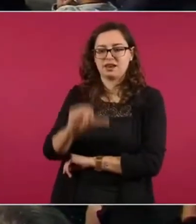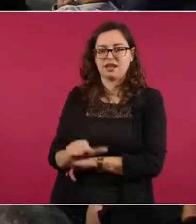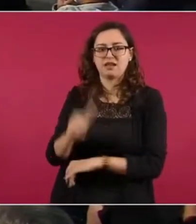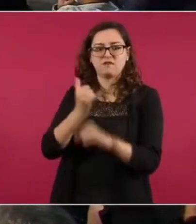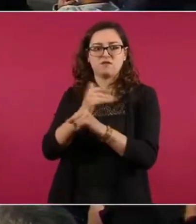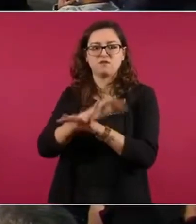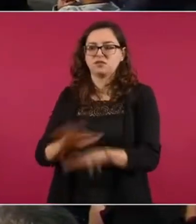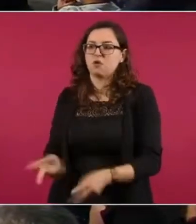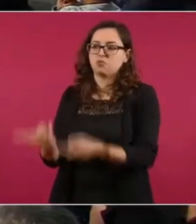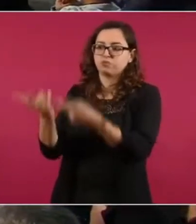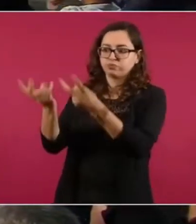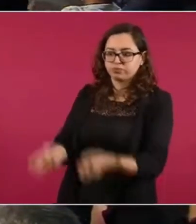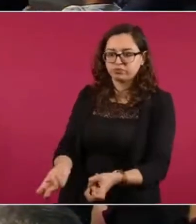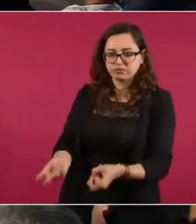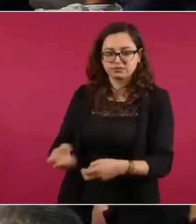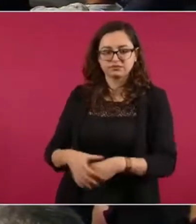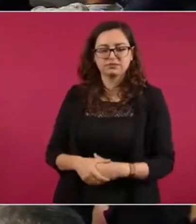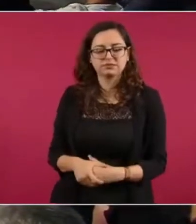a pedir